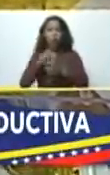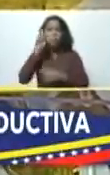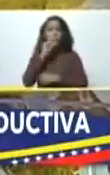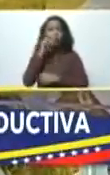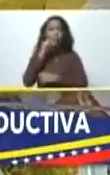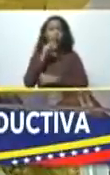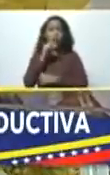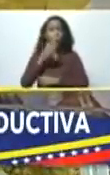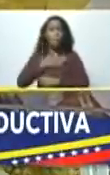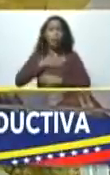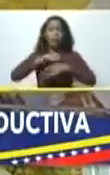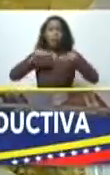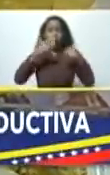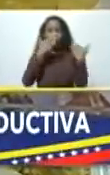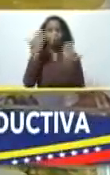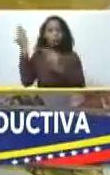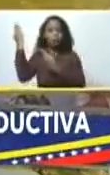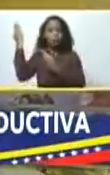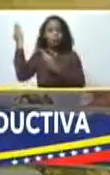de mi tierra. ¡Adelante!